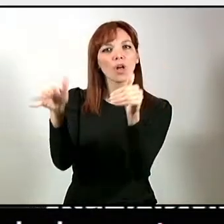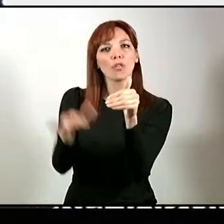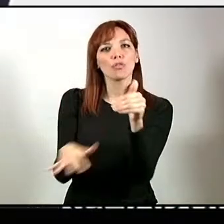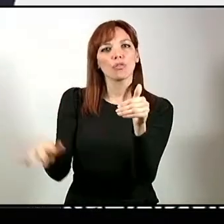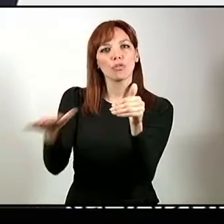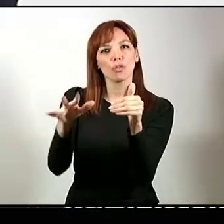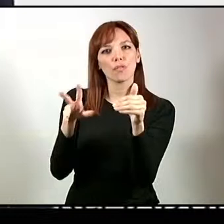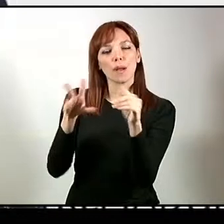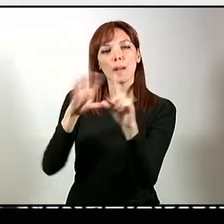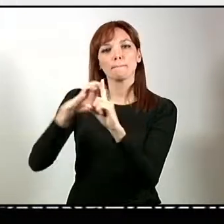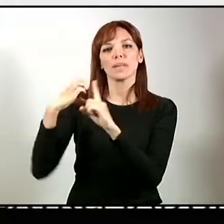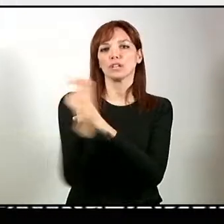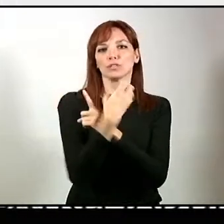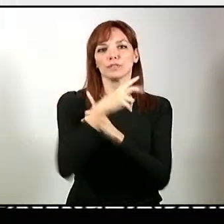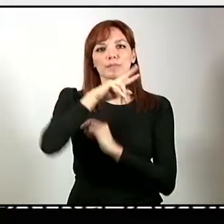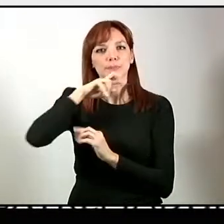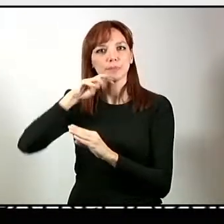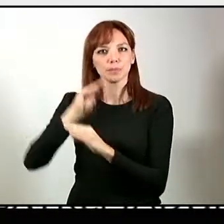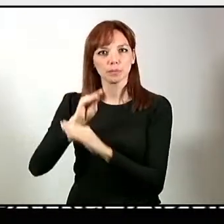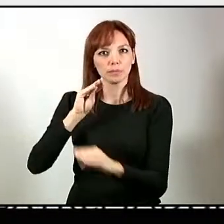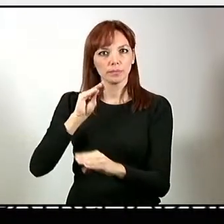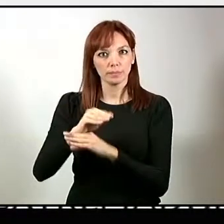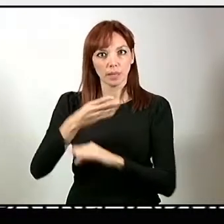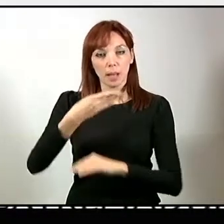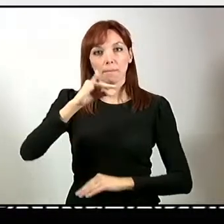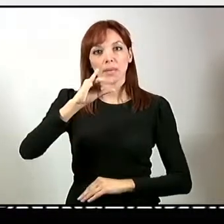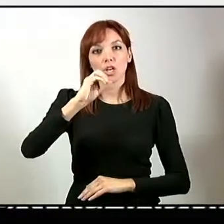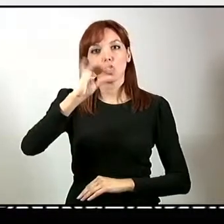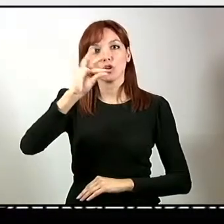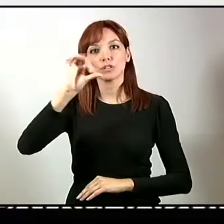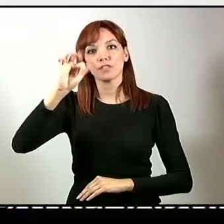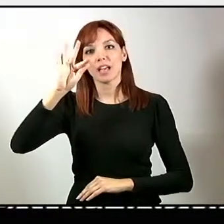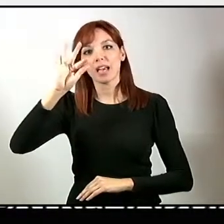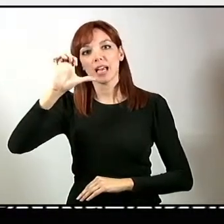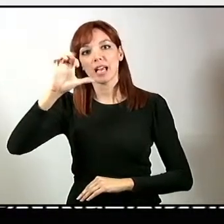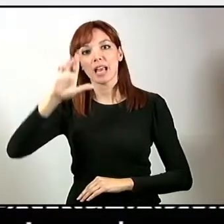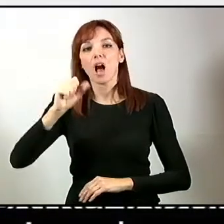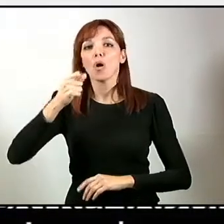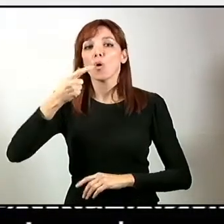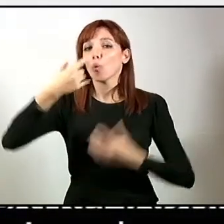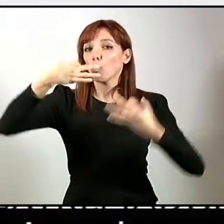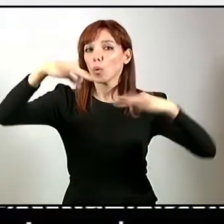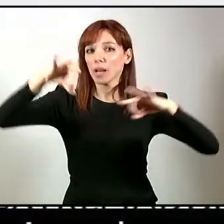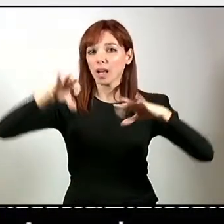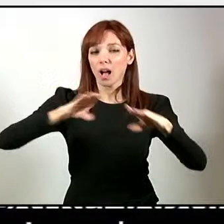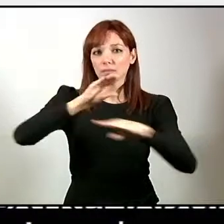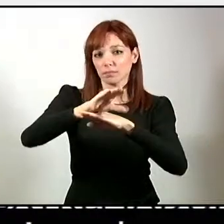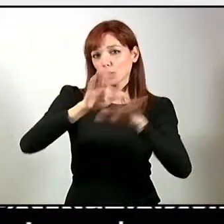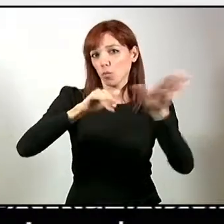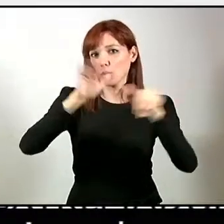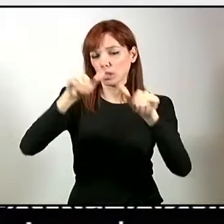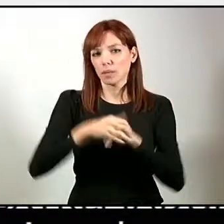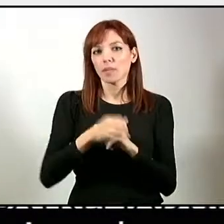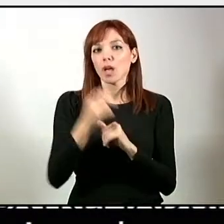biosfera y la aprobación, en este caso, de su única convocatoria con un presupuesto de